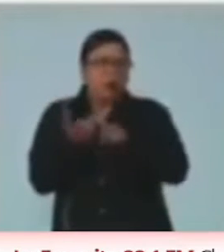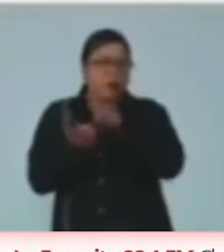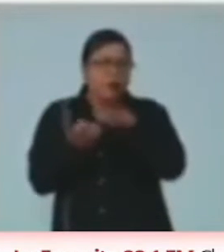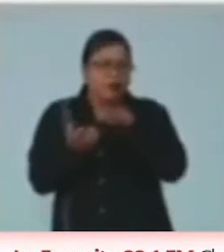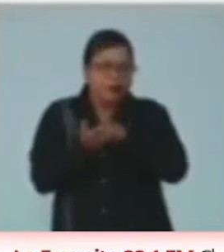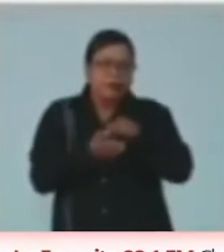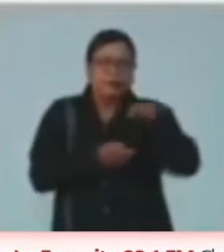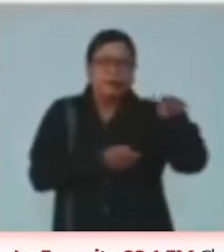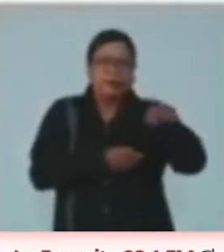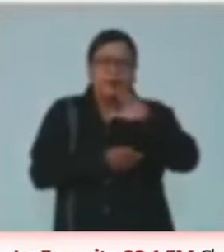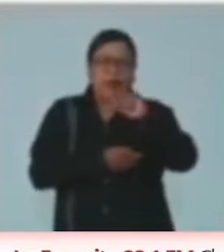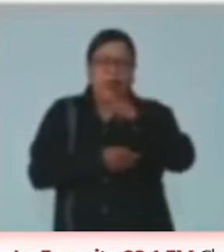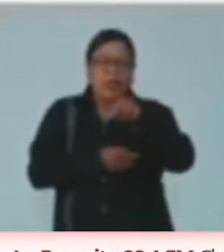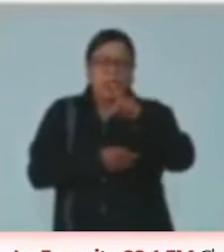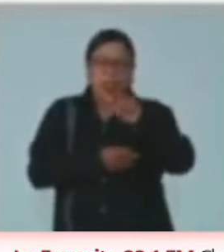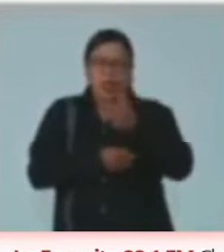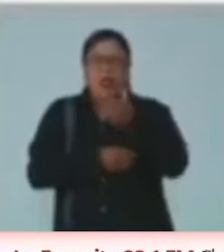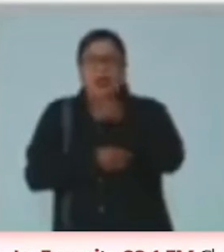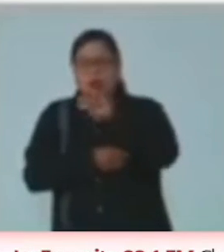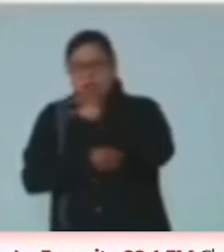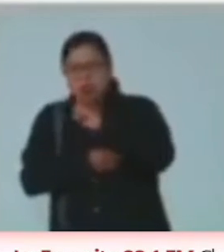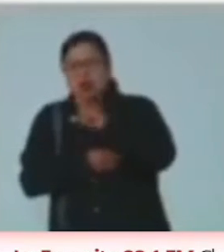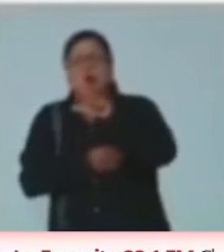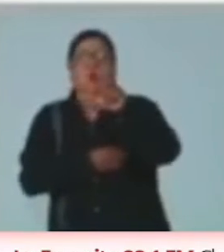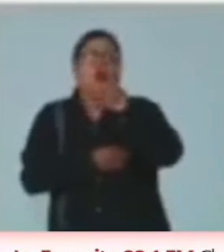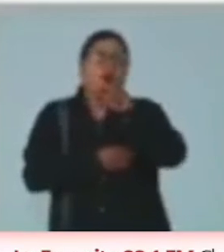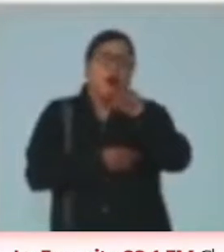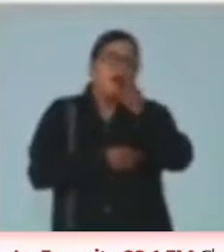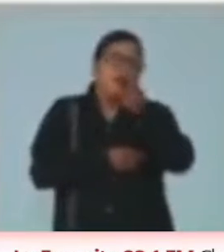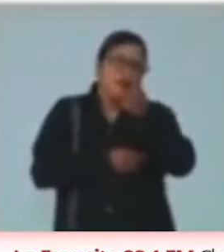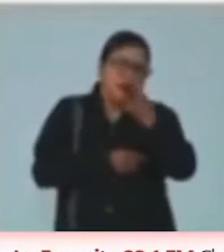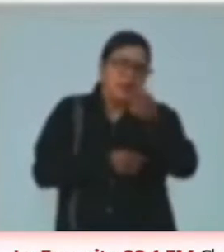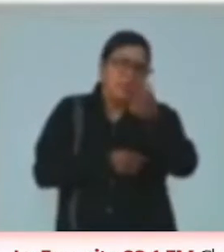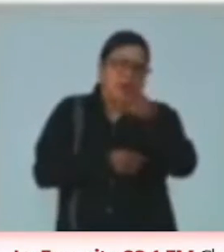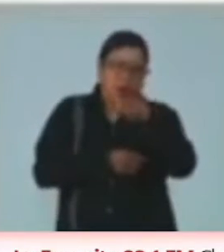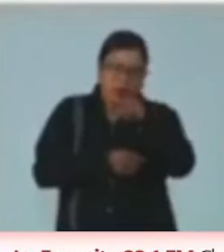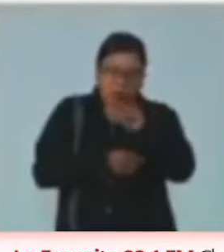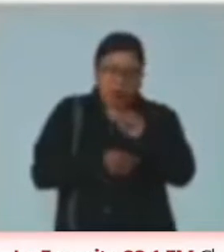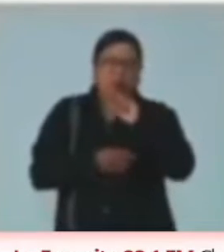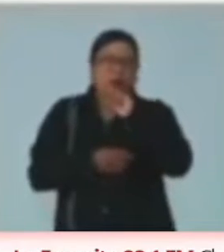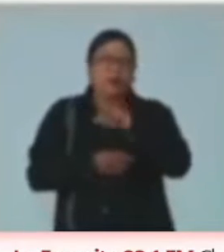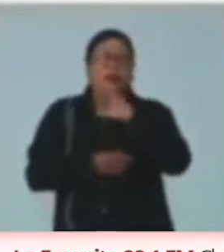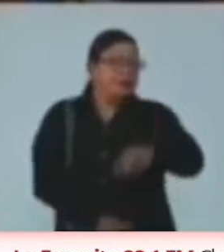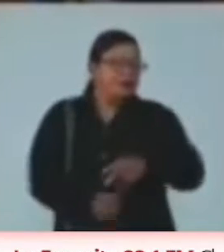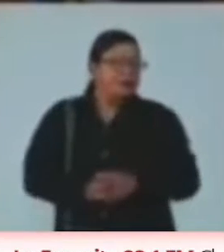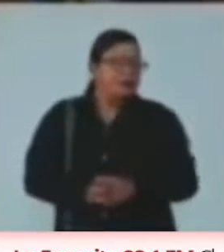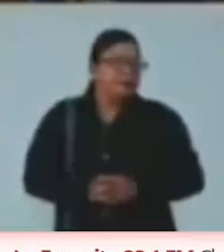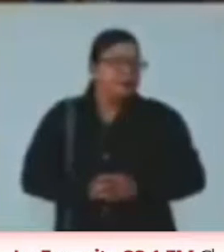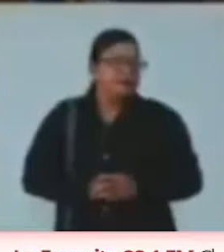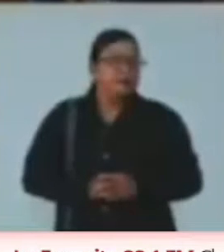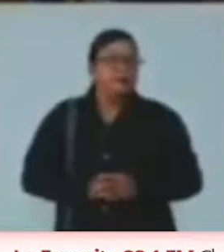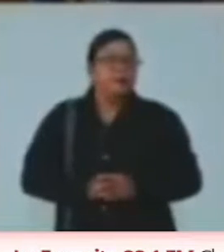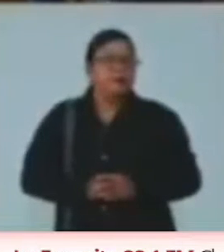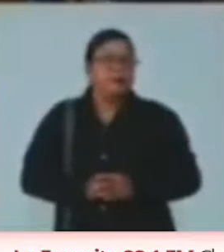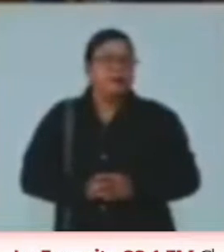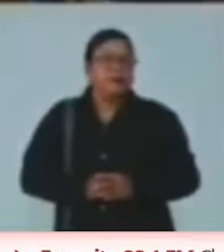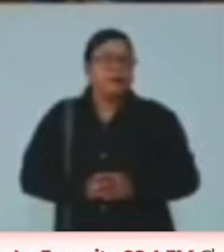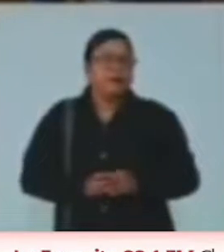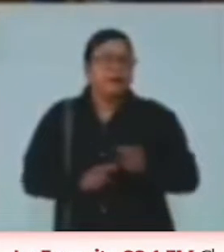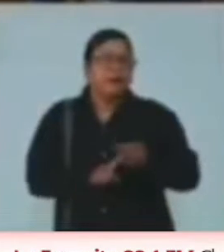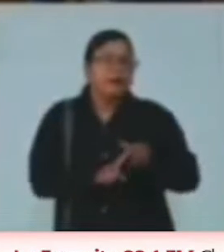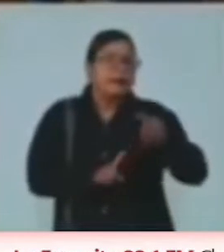parajes de Cañada El Grillo, Loma de Rana, Punta Nopalera y Cerro Pelón. Eso fue lo que